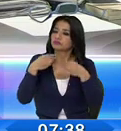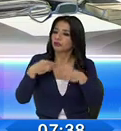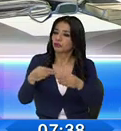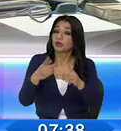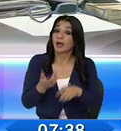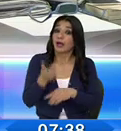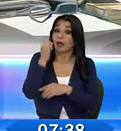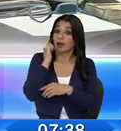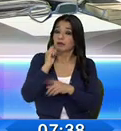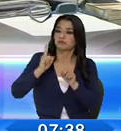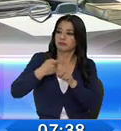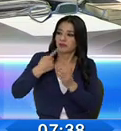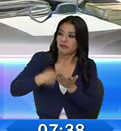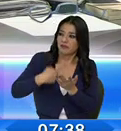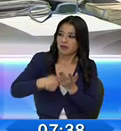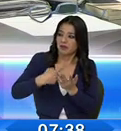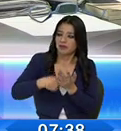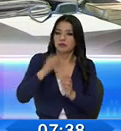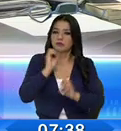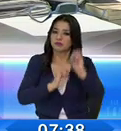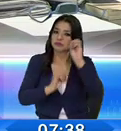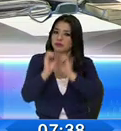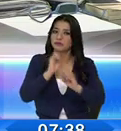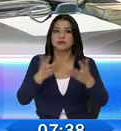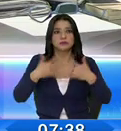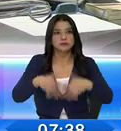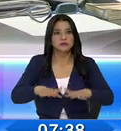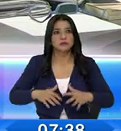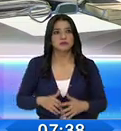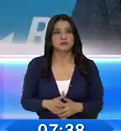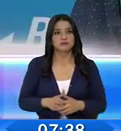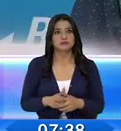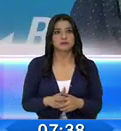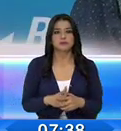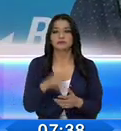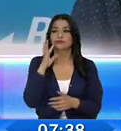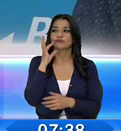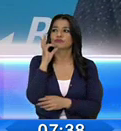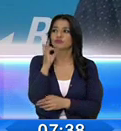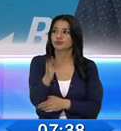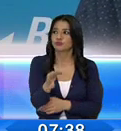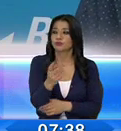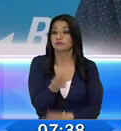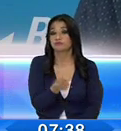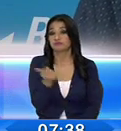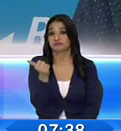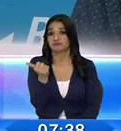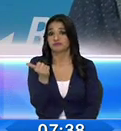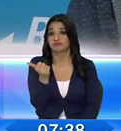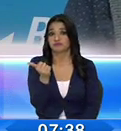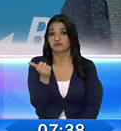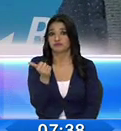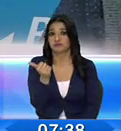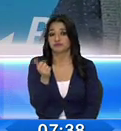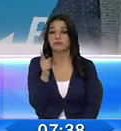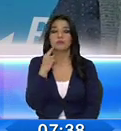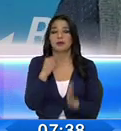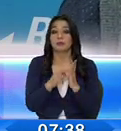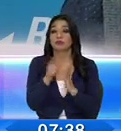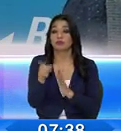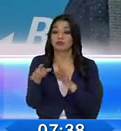dio el primer debate se recibieron observaciones sobre el destino si se le limita las funciones que no